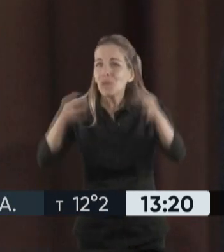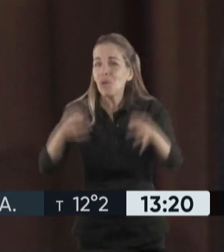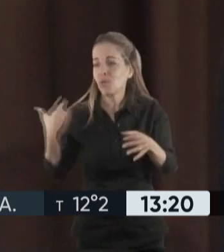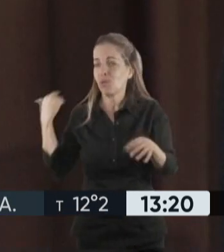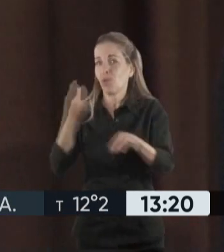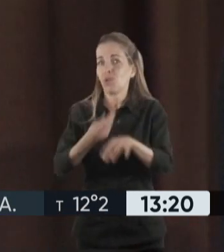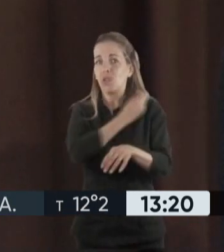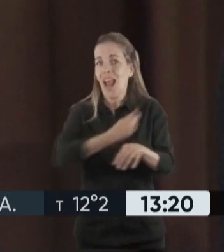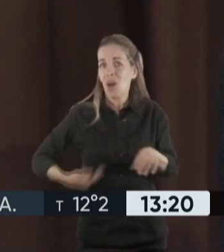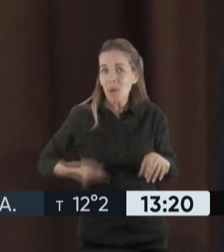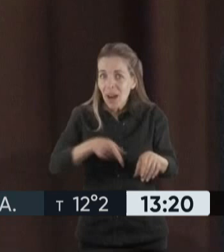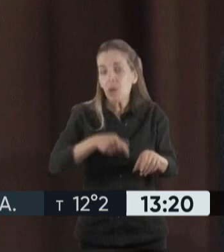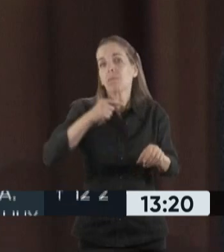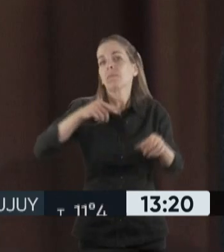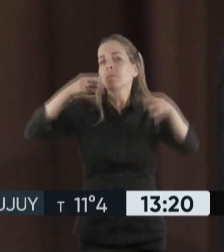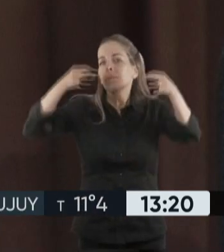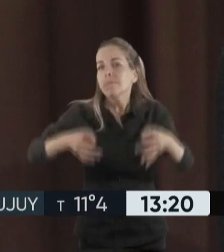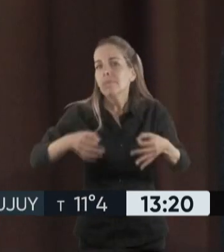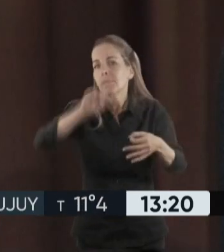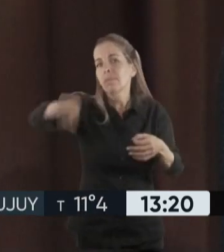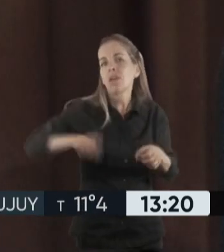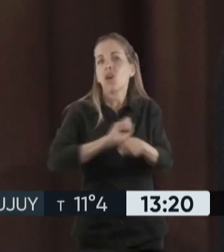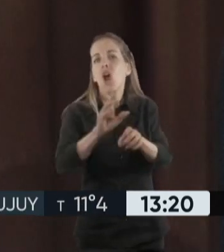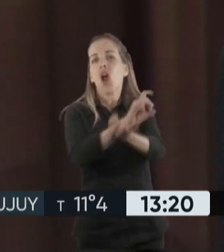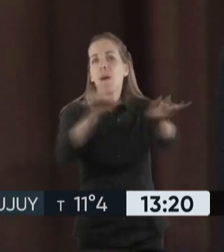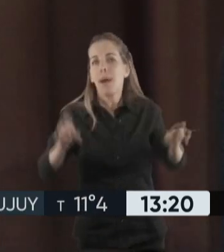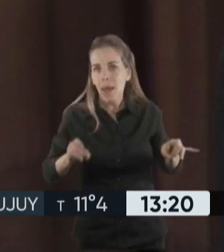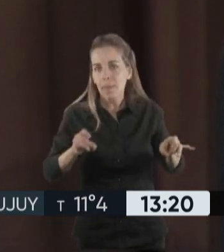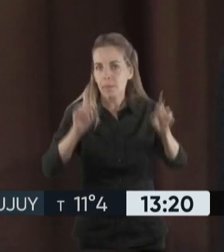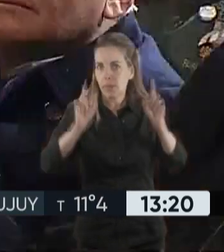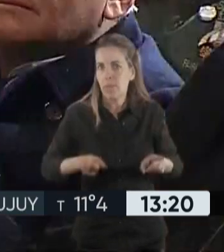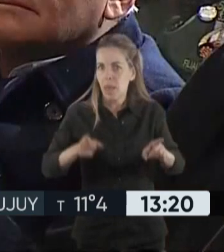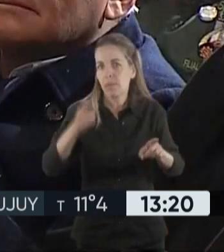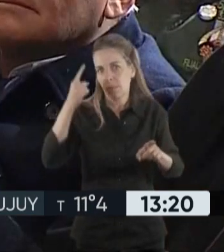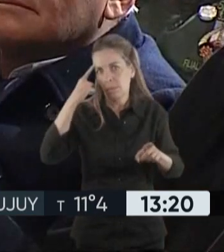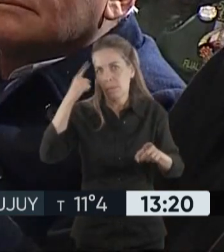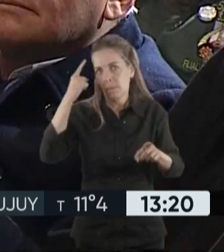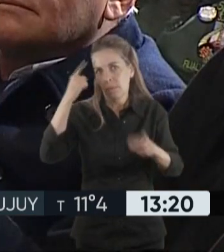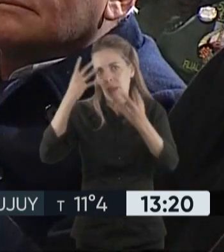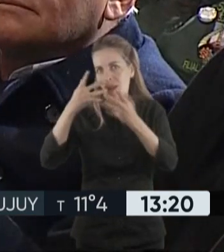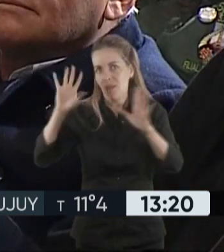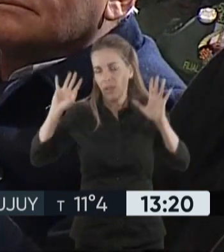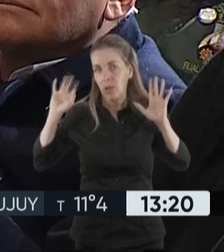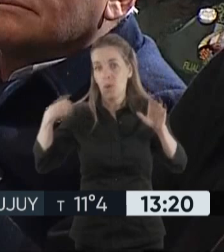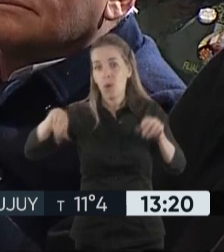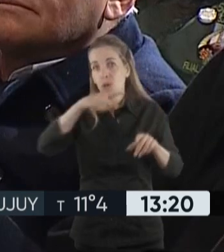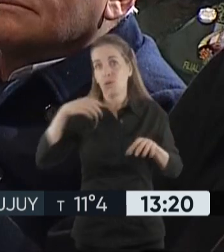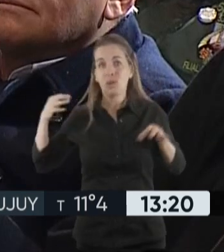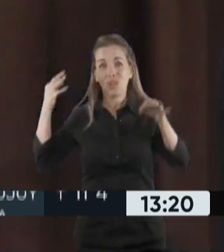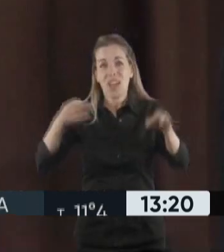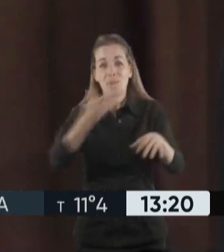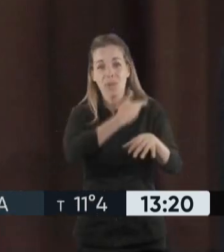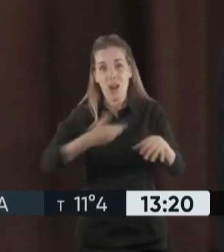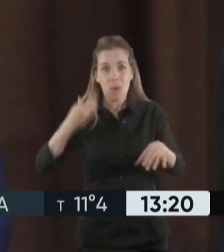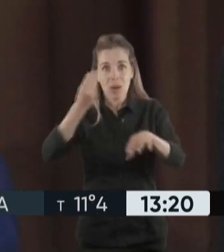que afrontar la pandemia. Y acá también déjenme recordarles, cuando llegamos al gobierno, el Ministerio de Salud